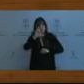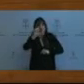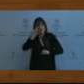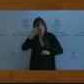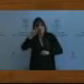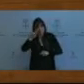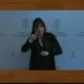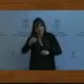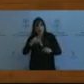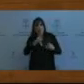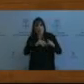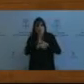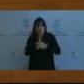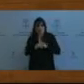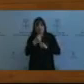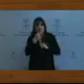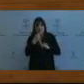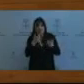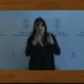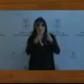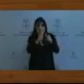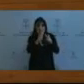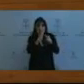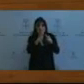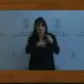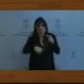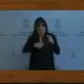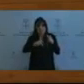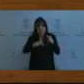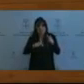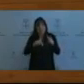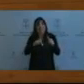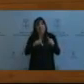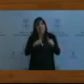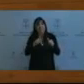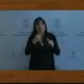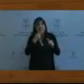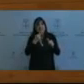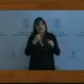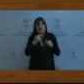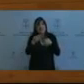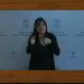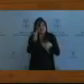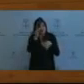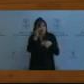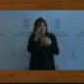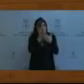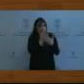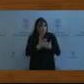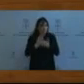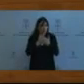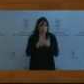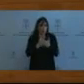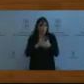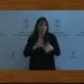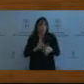la comarca del Camín Real de la Mesa, desarrolla un minucioso estudio sobre las mejores tierras y